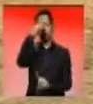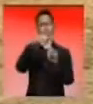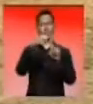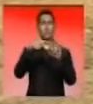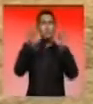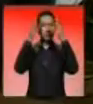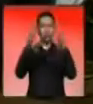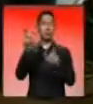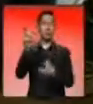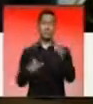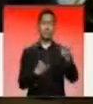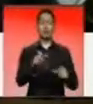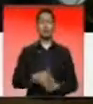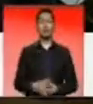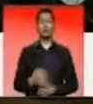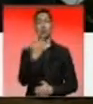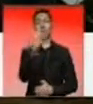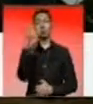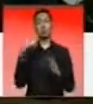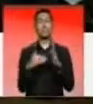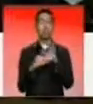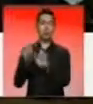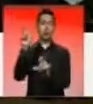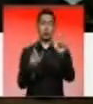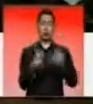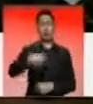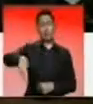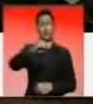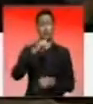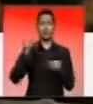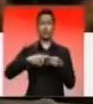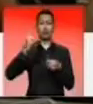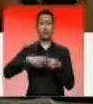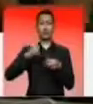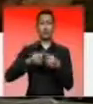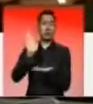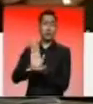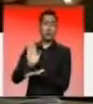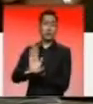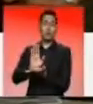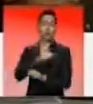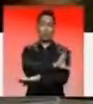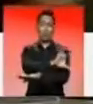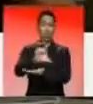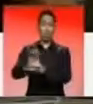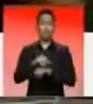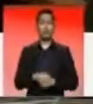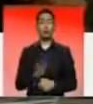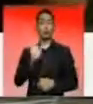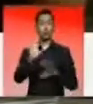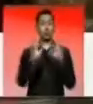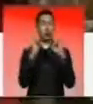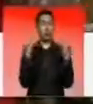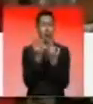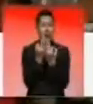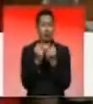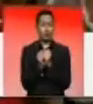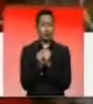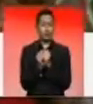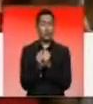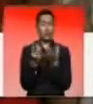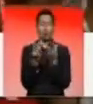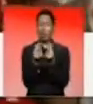pueblo ecuatoriano. 400.000 personas se encuentran afiliadas al Seguro Social Campesino y con sus cargas familiares el número de